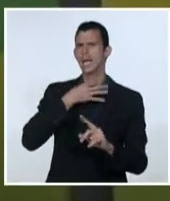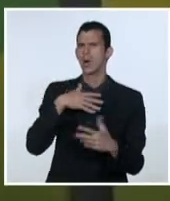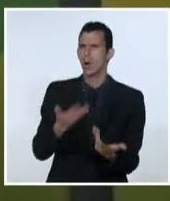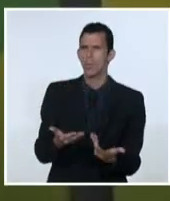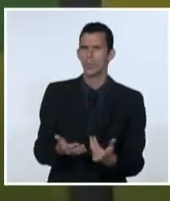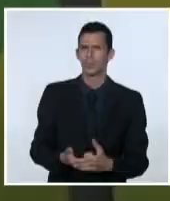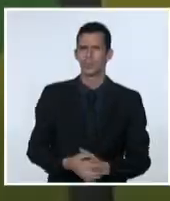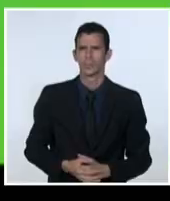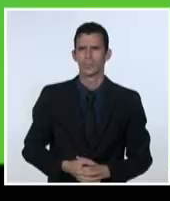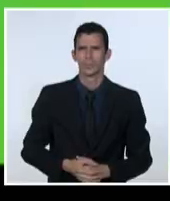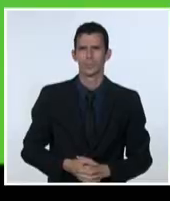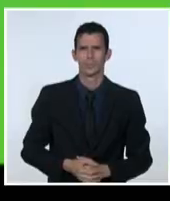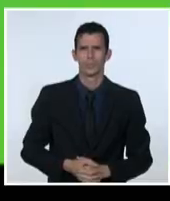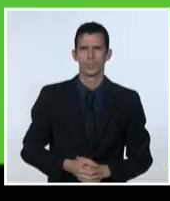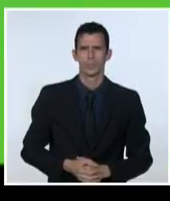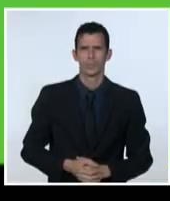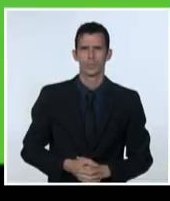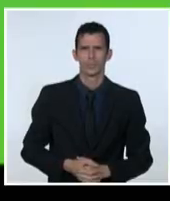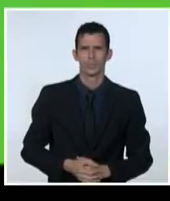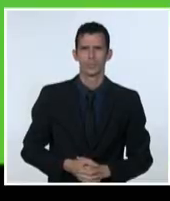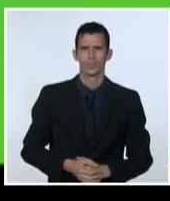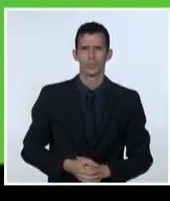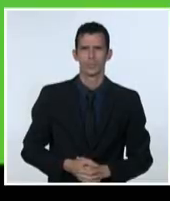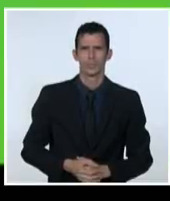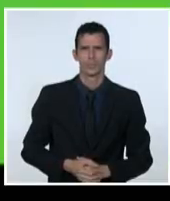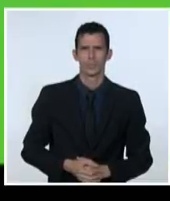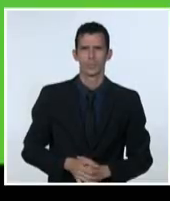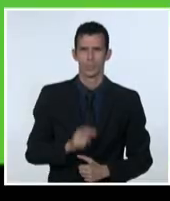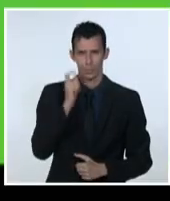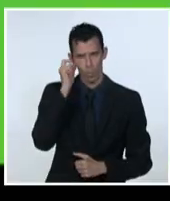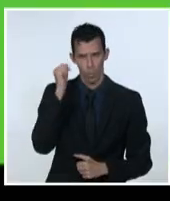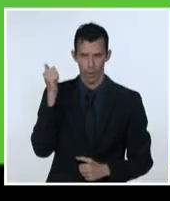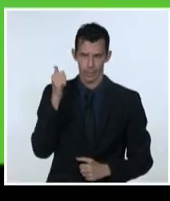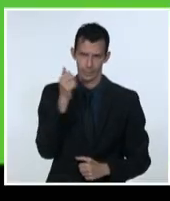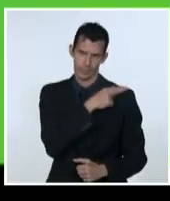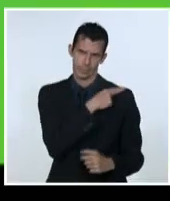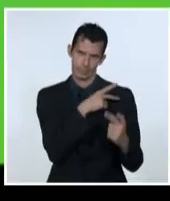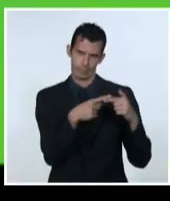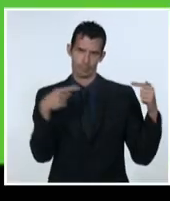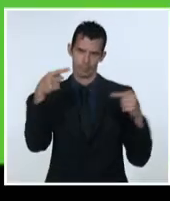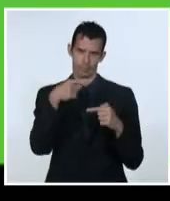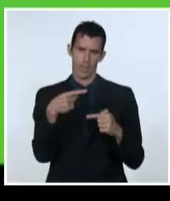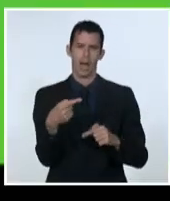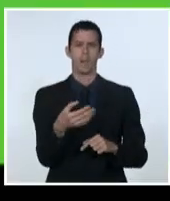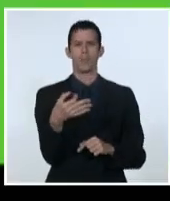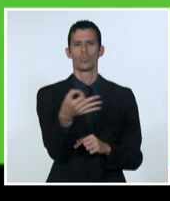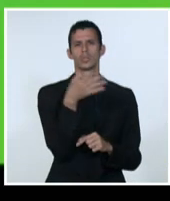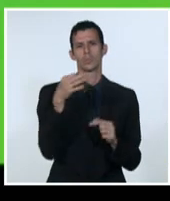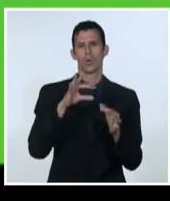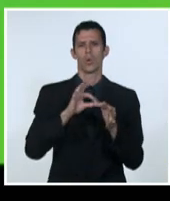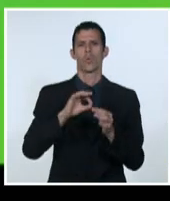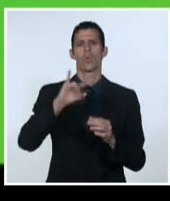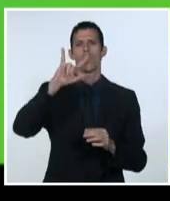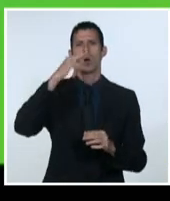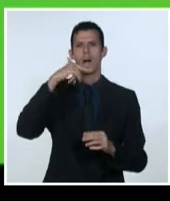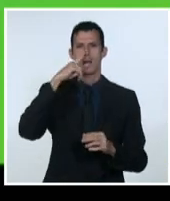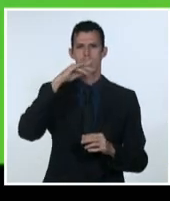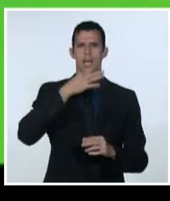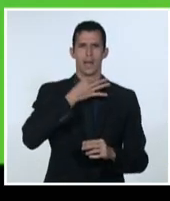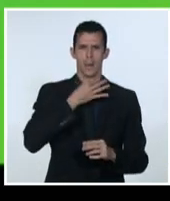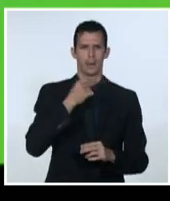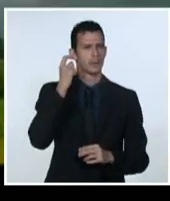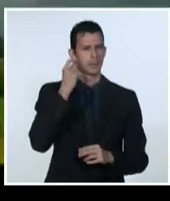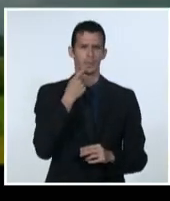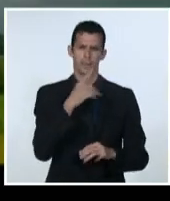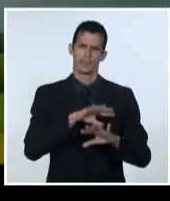lluvias después de recibir el aviso de alerta temprana en nuestro territorio se aseguró la vigilancia de las